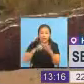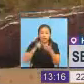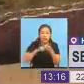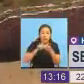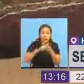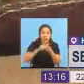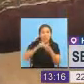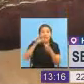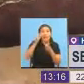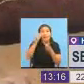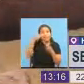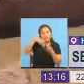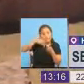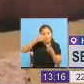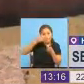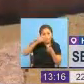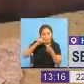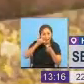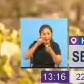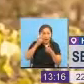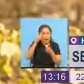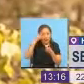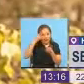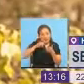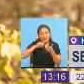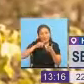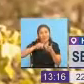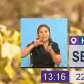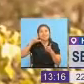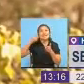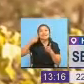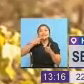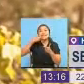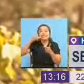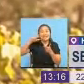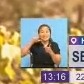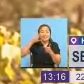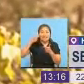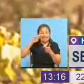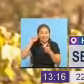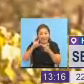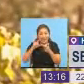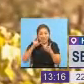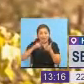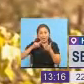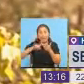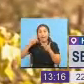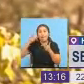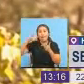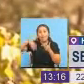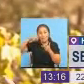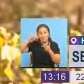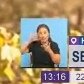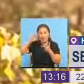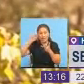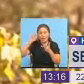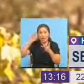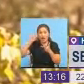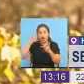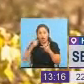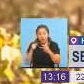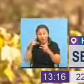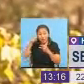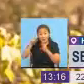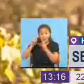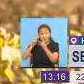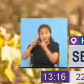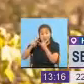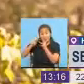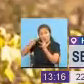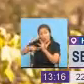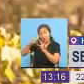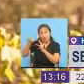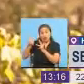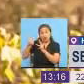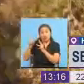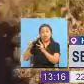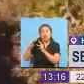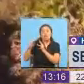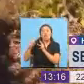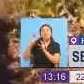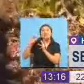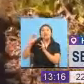principalmente Malbec, luego Syrah, luego Merlot, y estamos investigando y ya empezando a desarrollar unas variedades que son